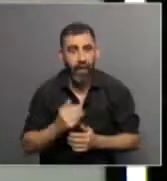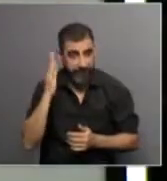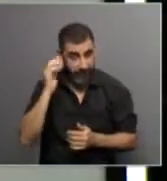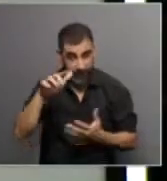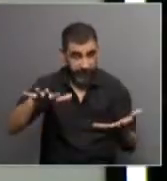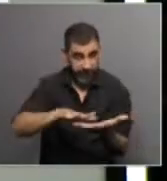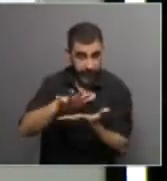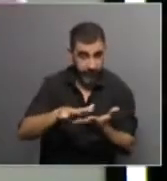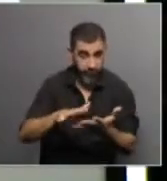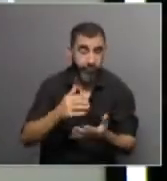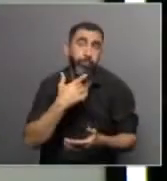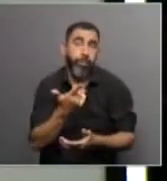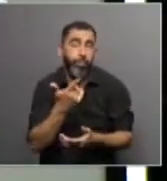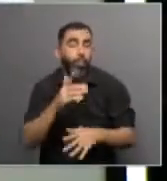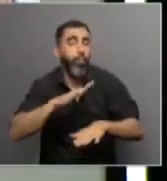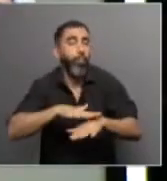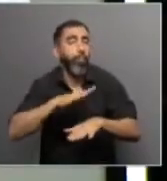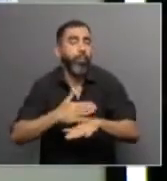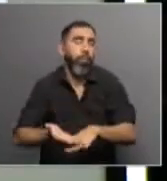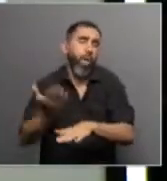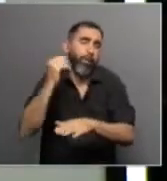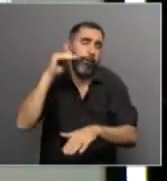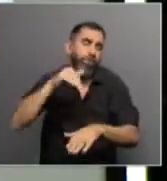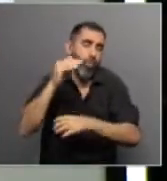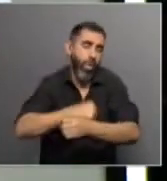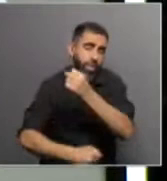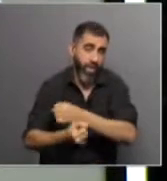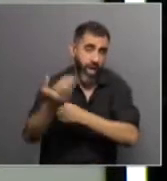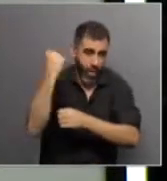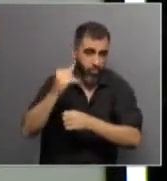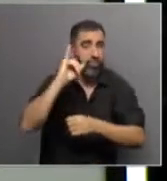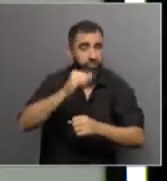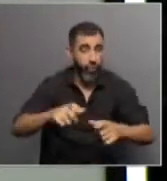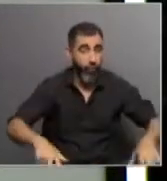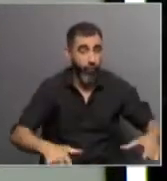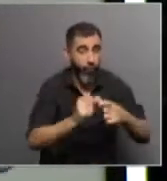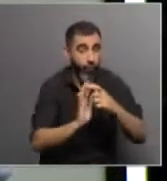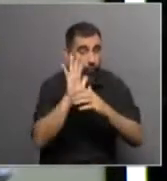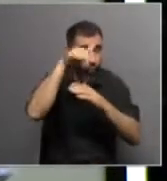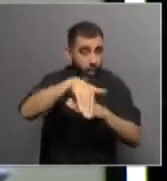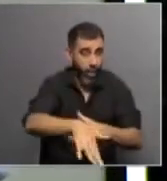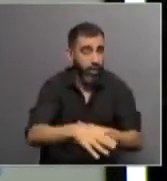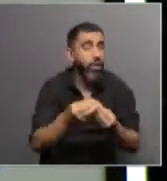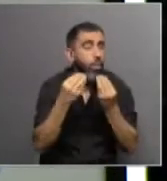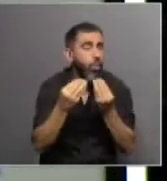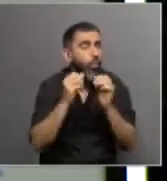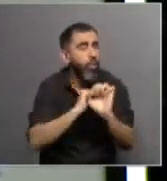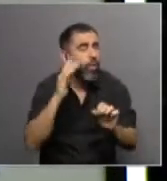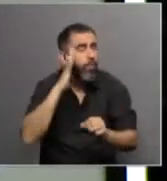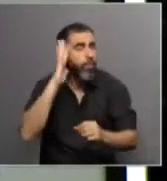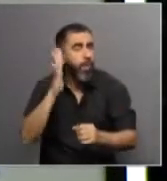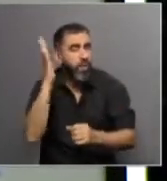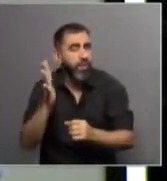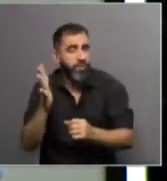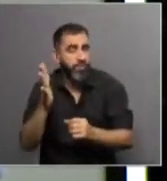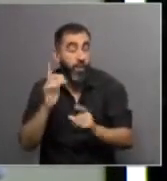Se determina, bueno, que en determinado periodo o hace tantos millones de años hubo derrames volcánicos. ¿Qué es lo que se puede suponer, y